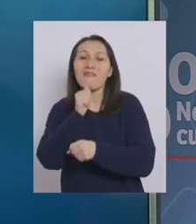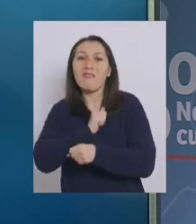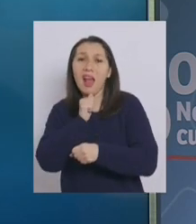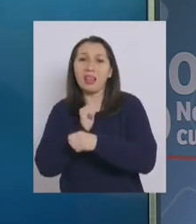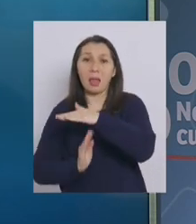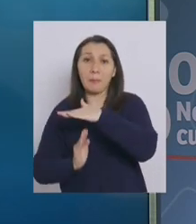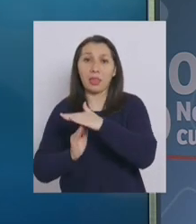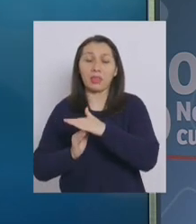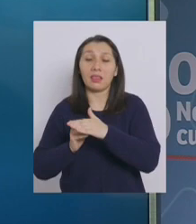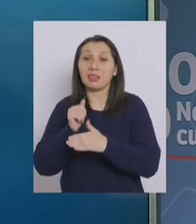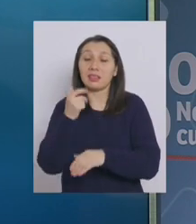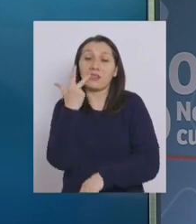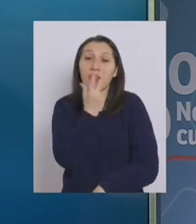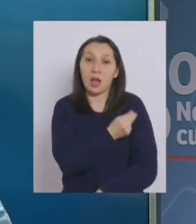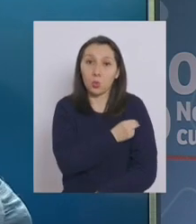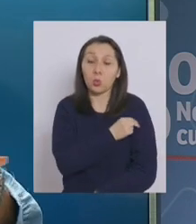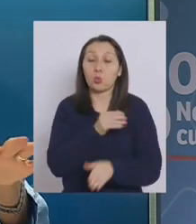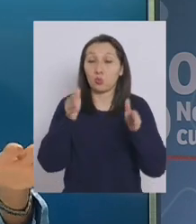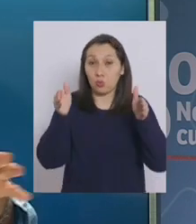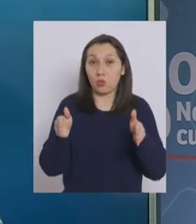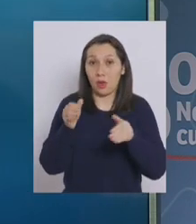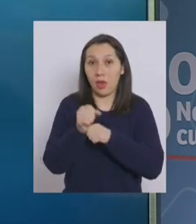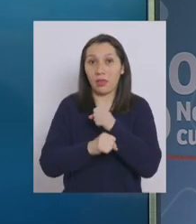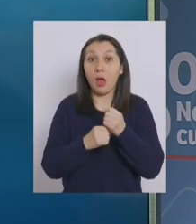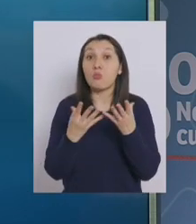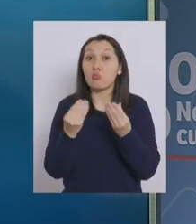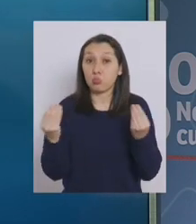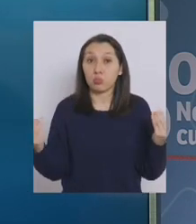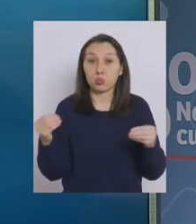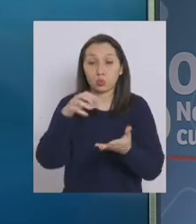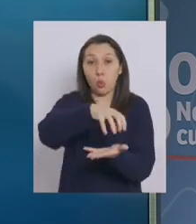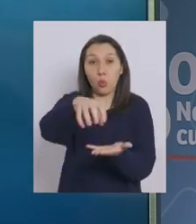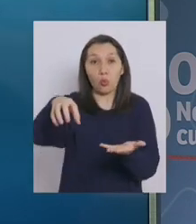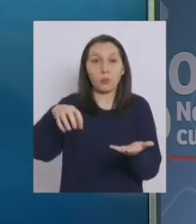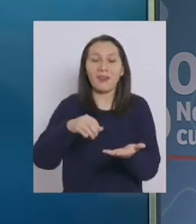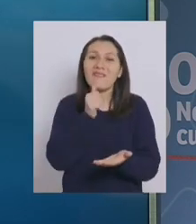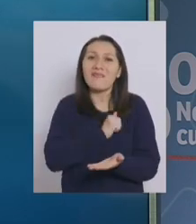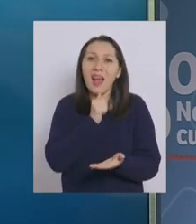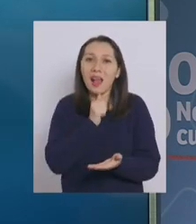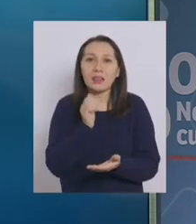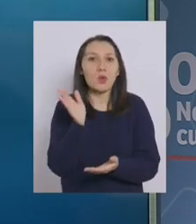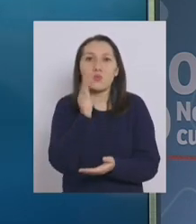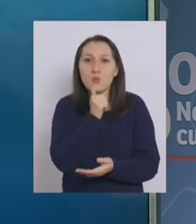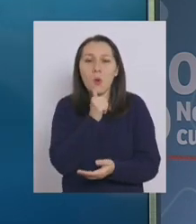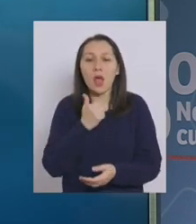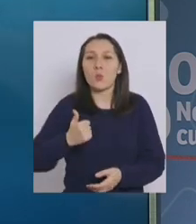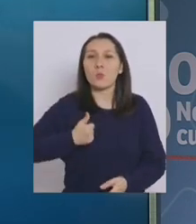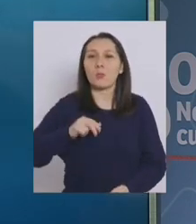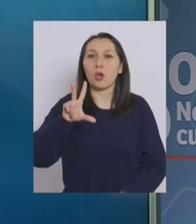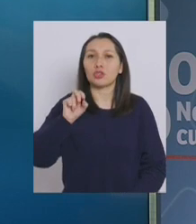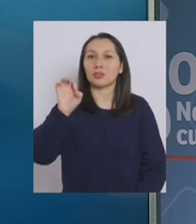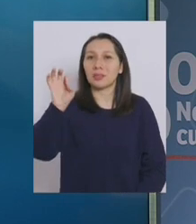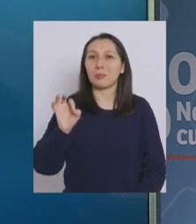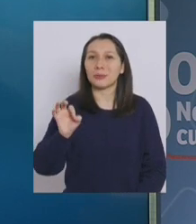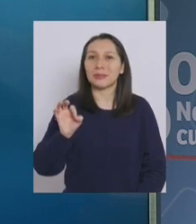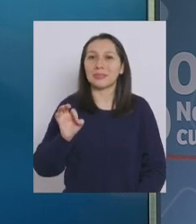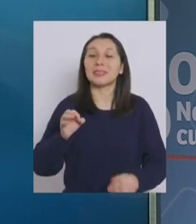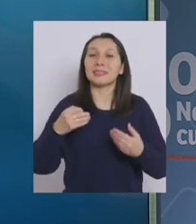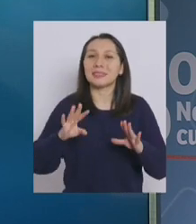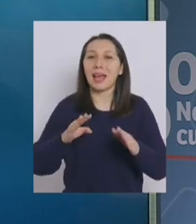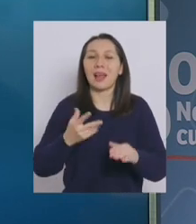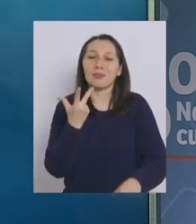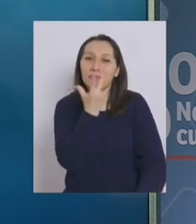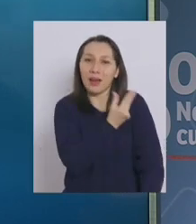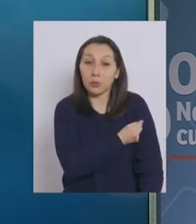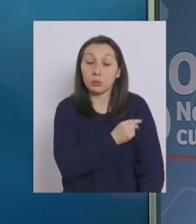rezagados, en este grupo etario que en muchas de las comunas no han alcanzado el 80%, para que se